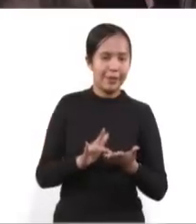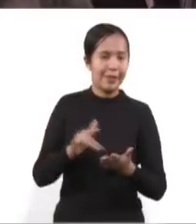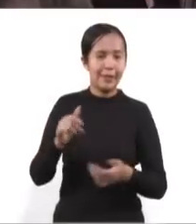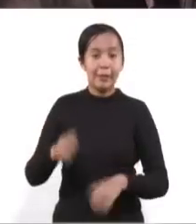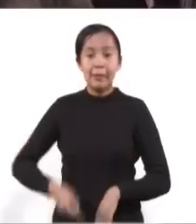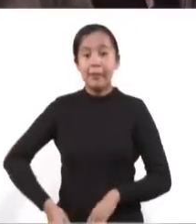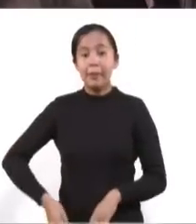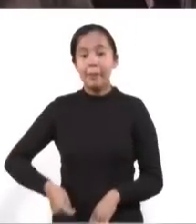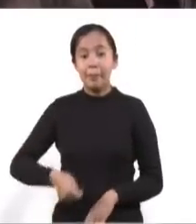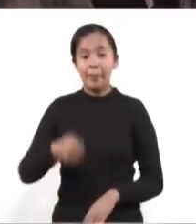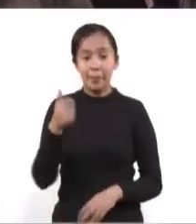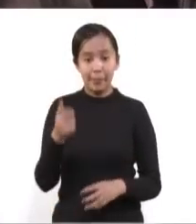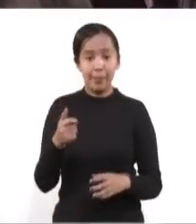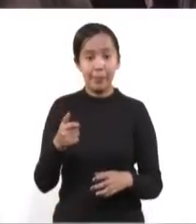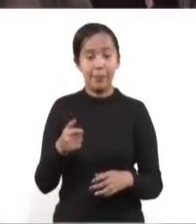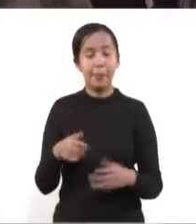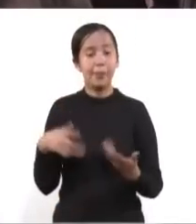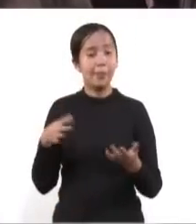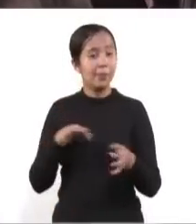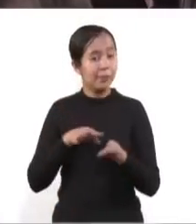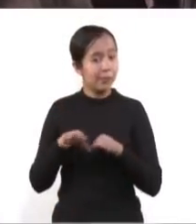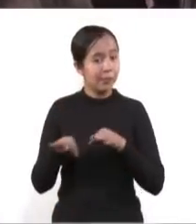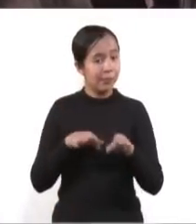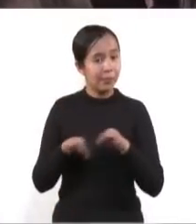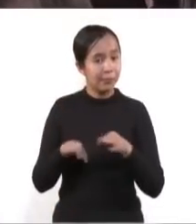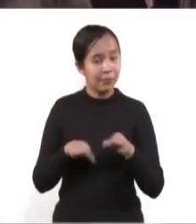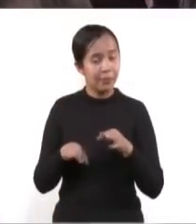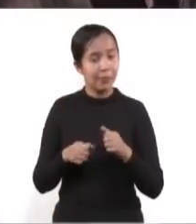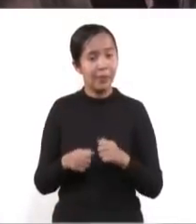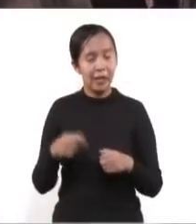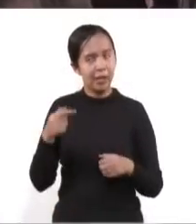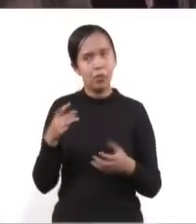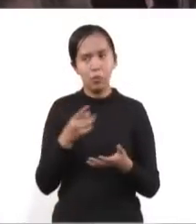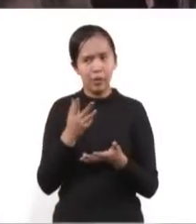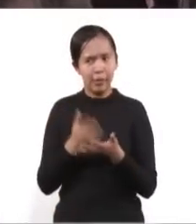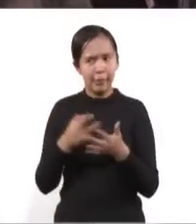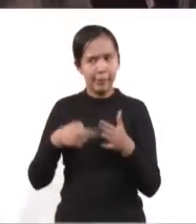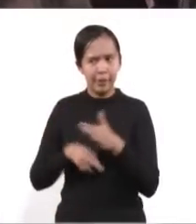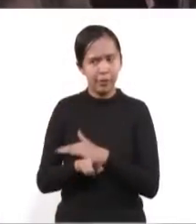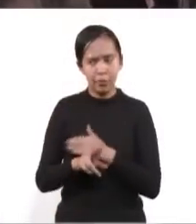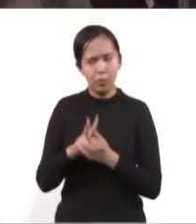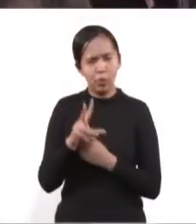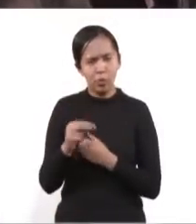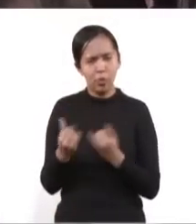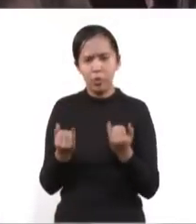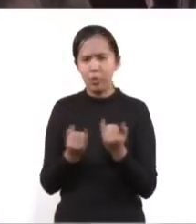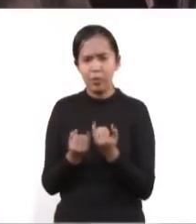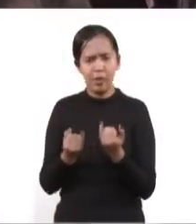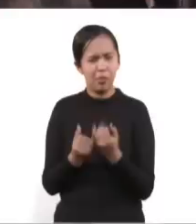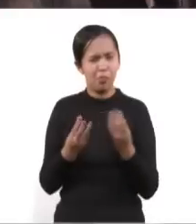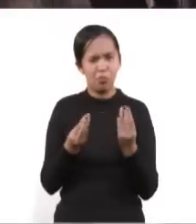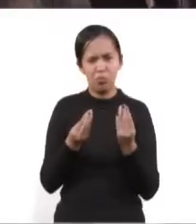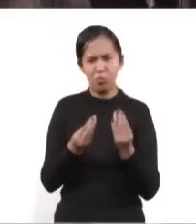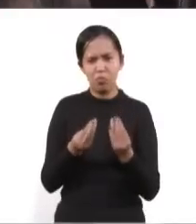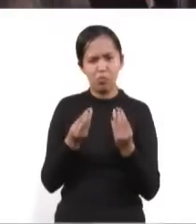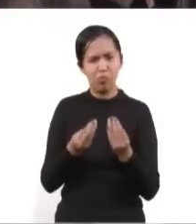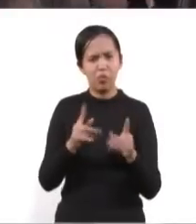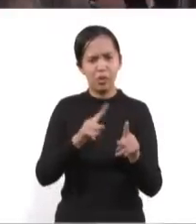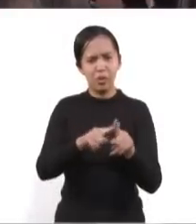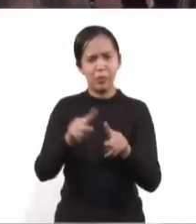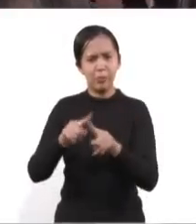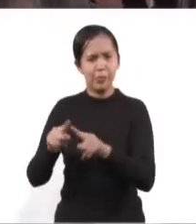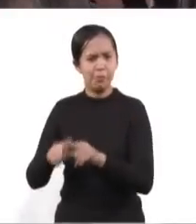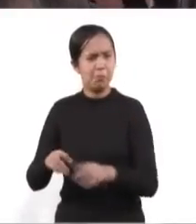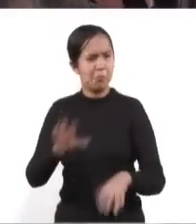desde el primer momento, no solamente para el metro de la ciudad, sino para muchas otras